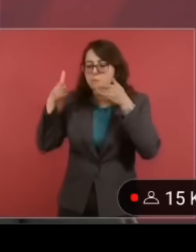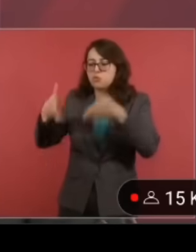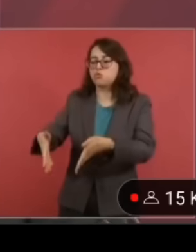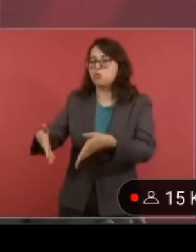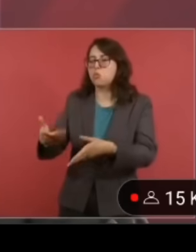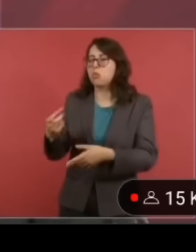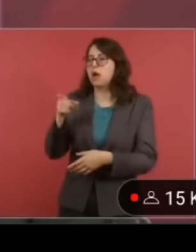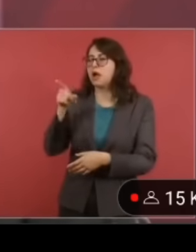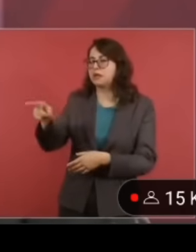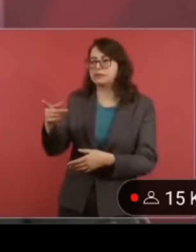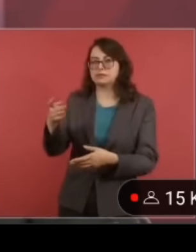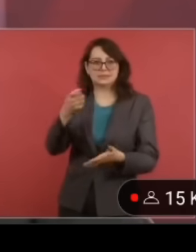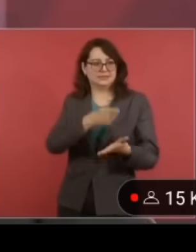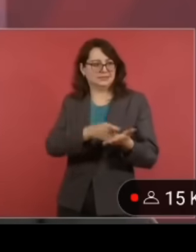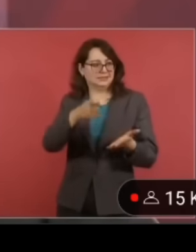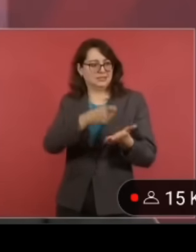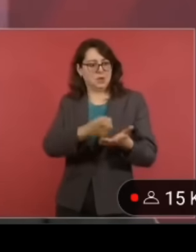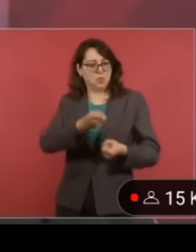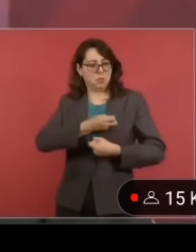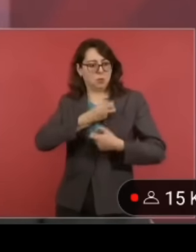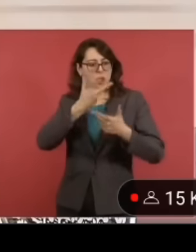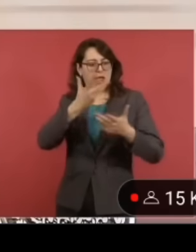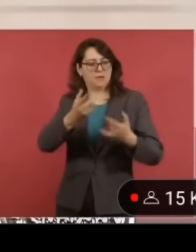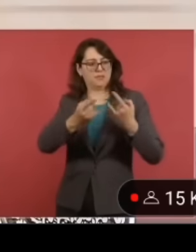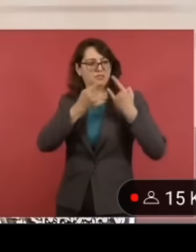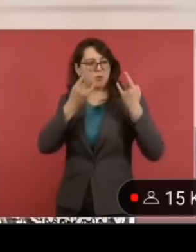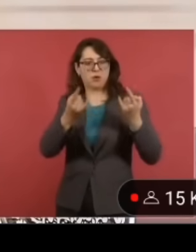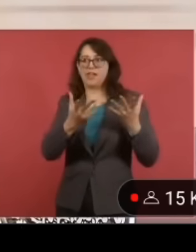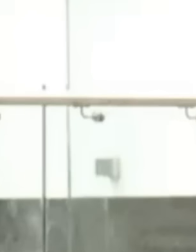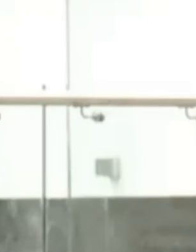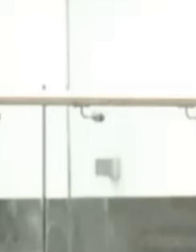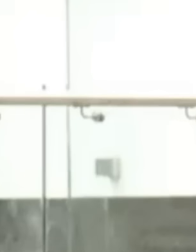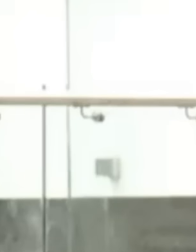Usted que ha escrito bellos poemas, cuentos.